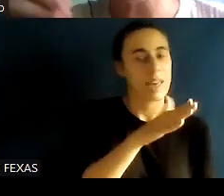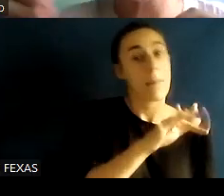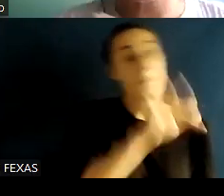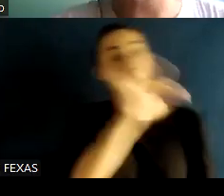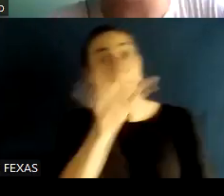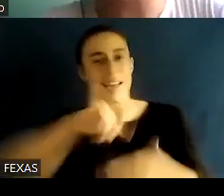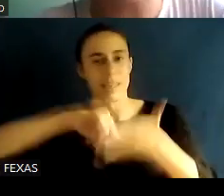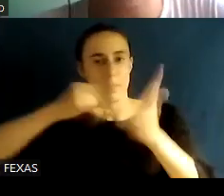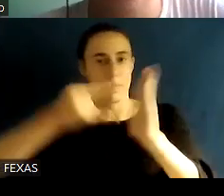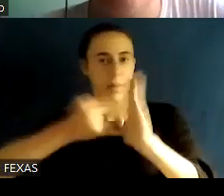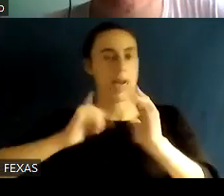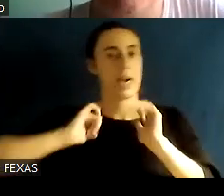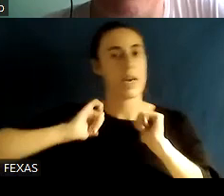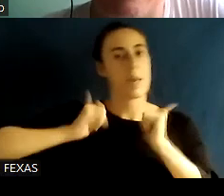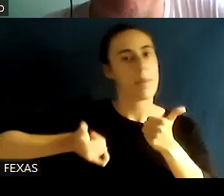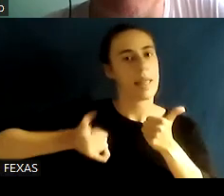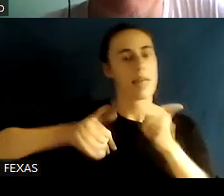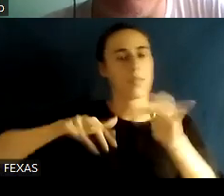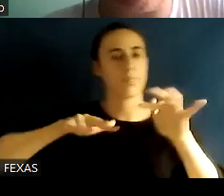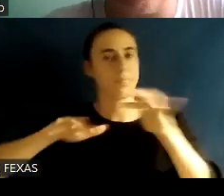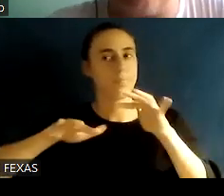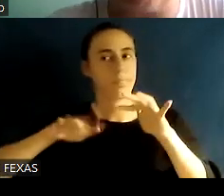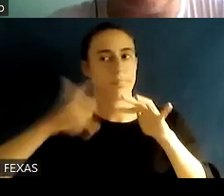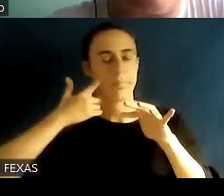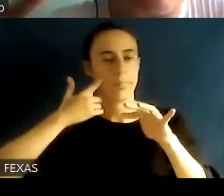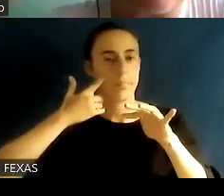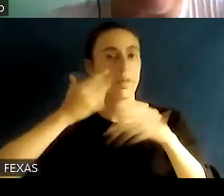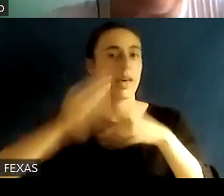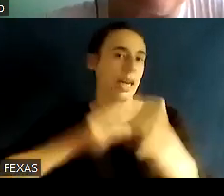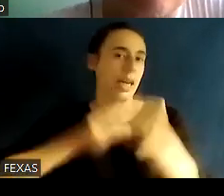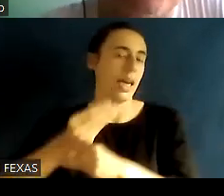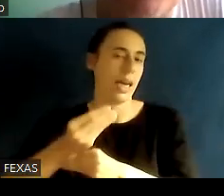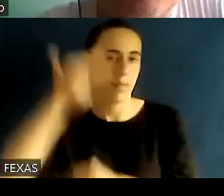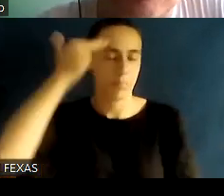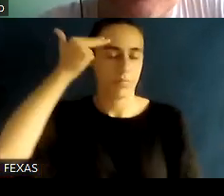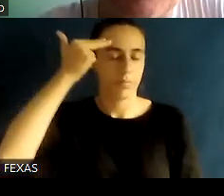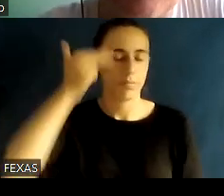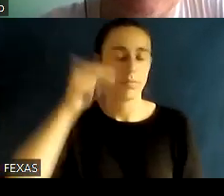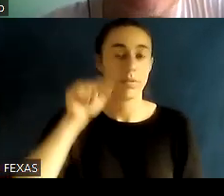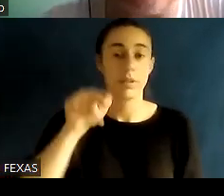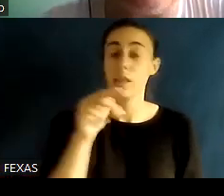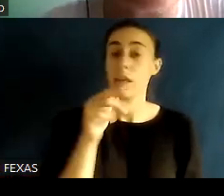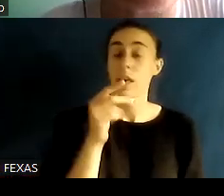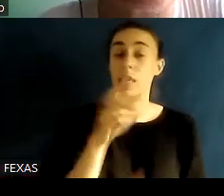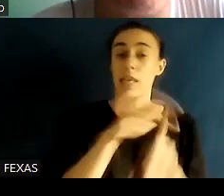mover cosas o a preguntar cosas para llevar a cabo su idea. Estas dos situaciones,